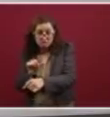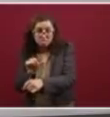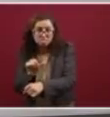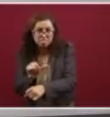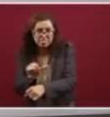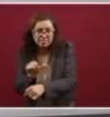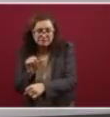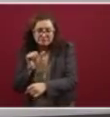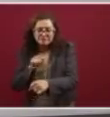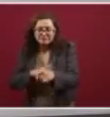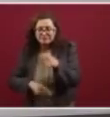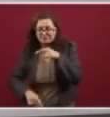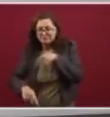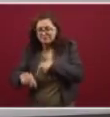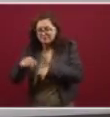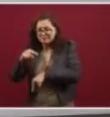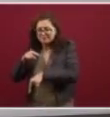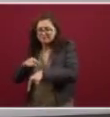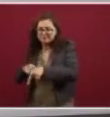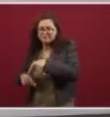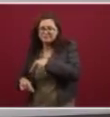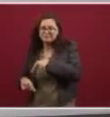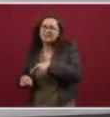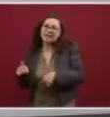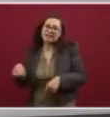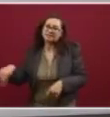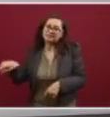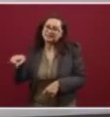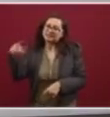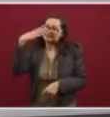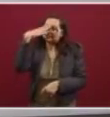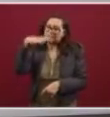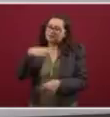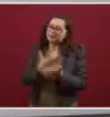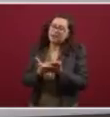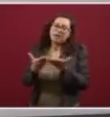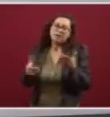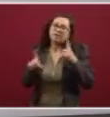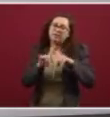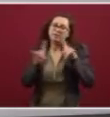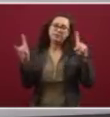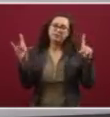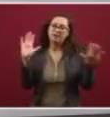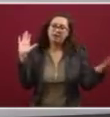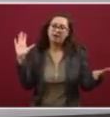saben que eso se terminó,